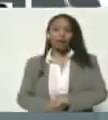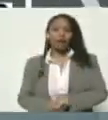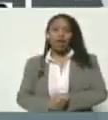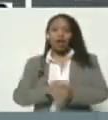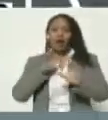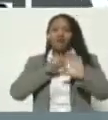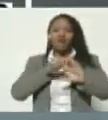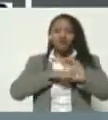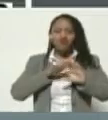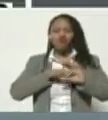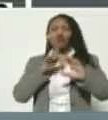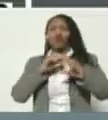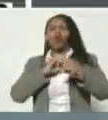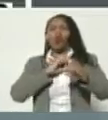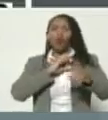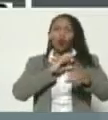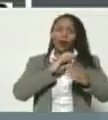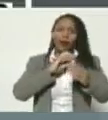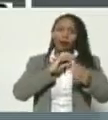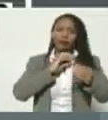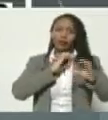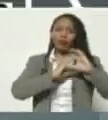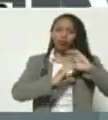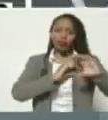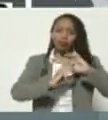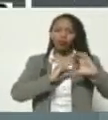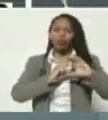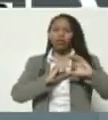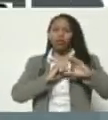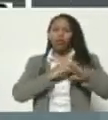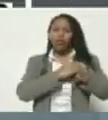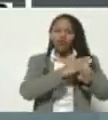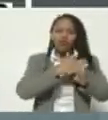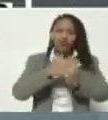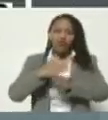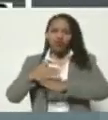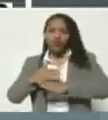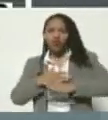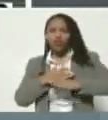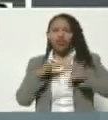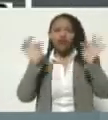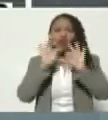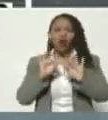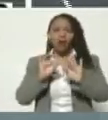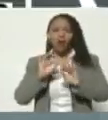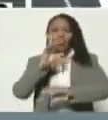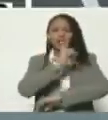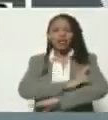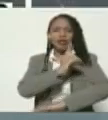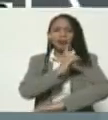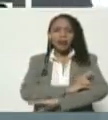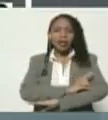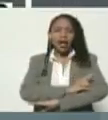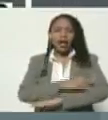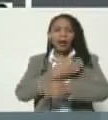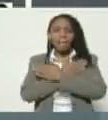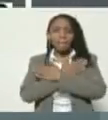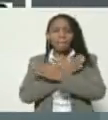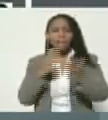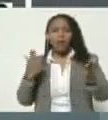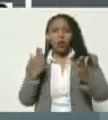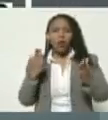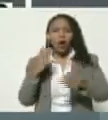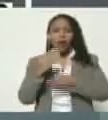hablando, conversando. Y de manera unitaria, disciplinada, solidaria,